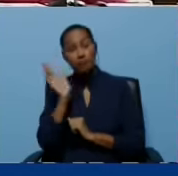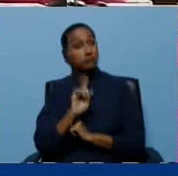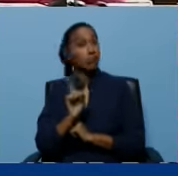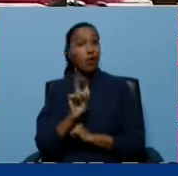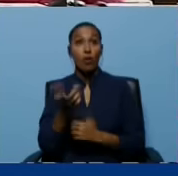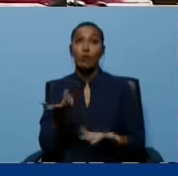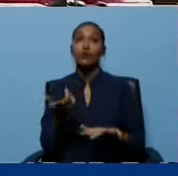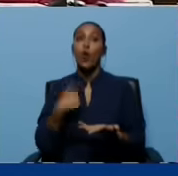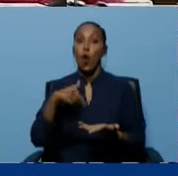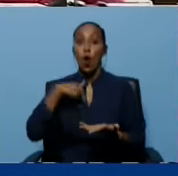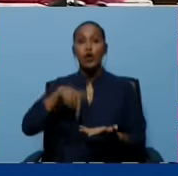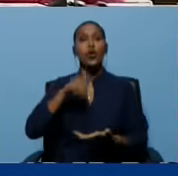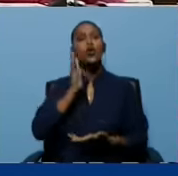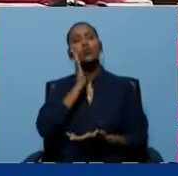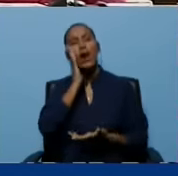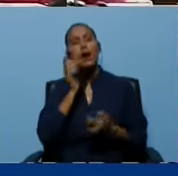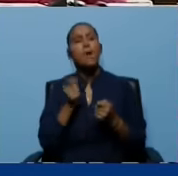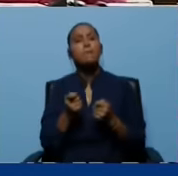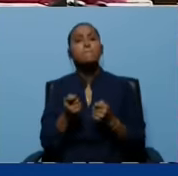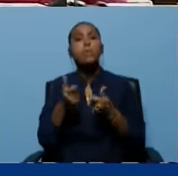Hoy duermo un poquito.